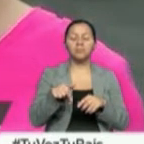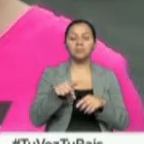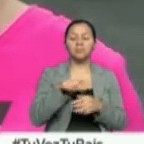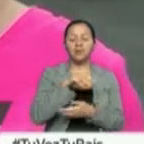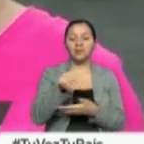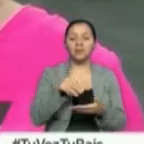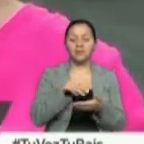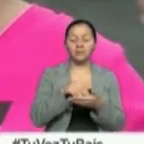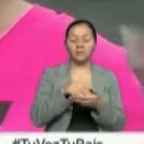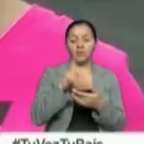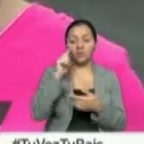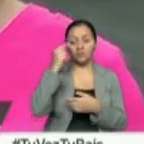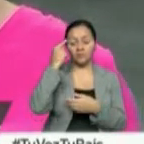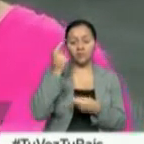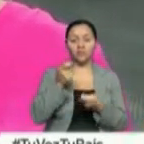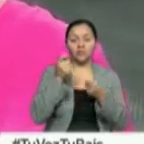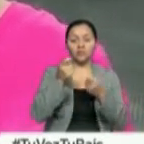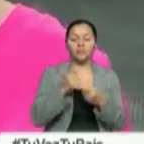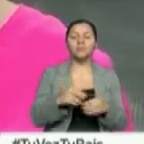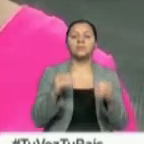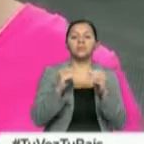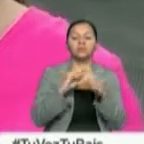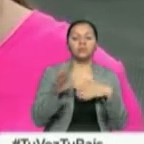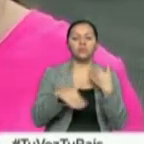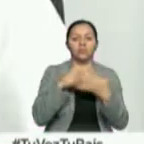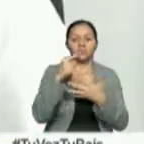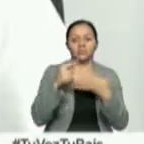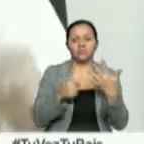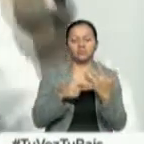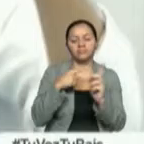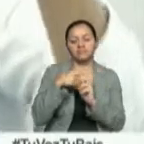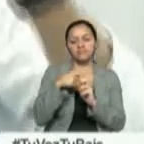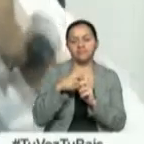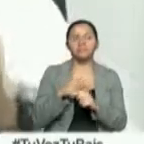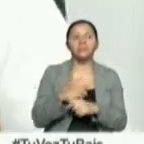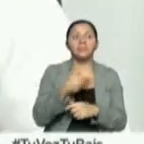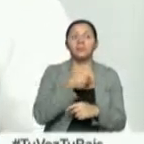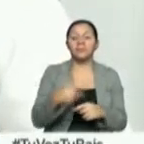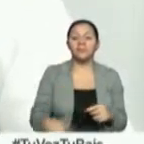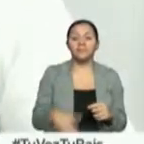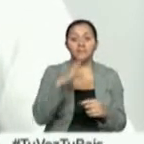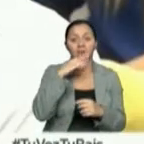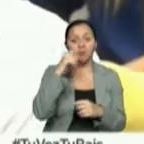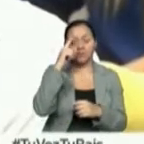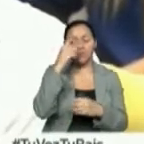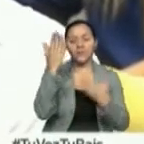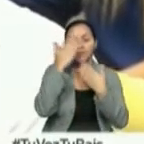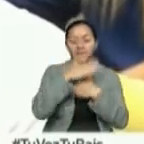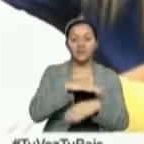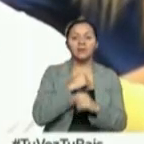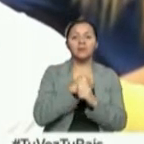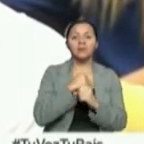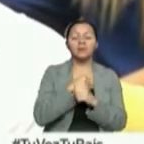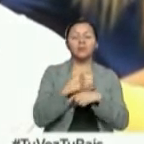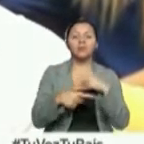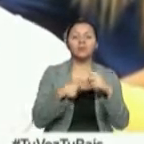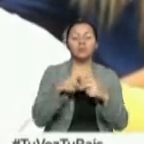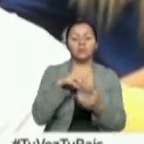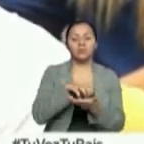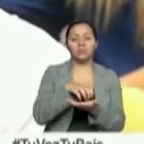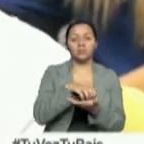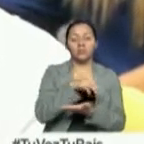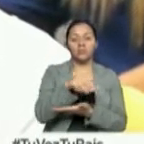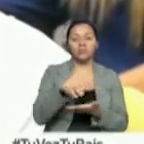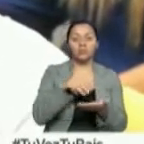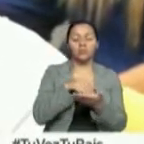que está entregando el gobierno cuentan con toda esa garantía el presidente correa culminó su jornada de trabajo en la provincia de manabí